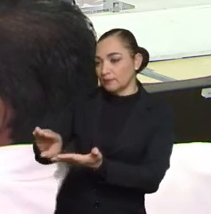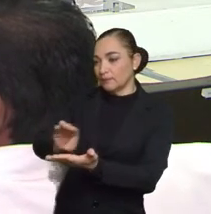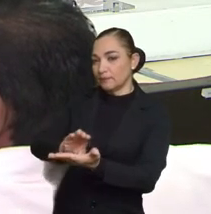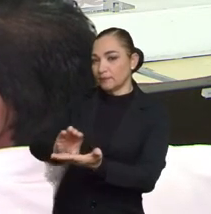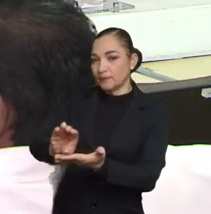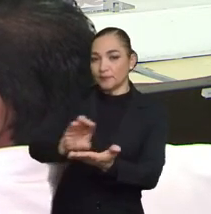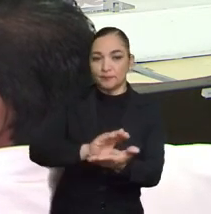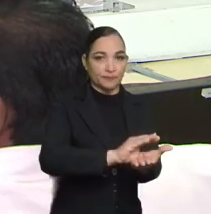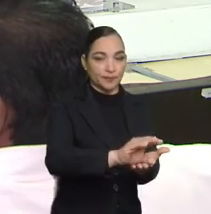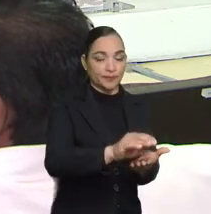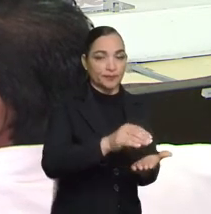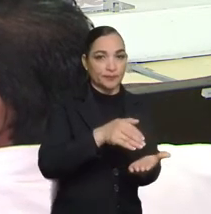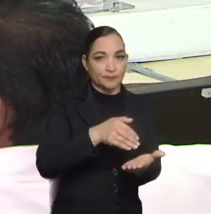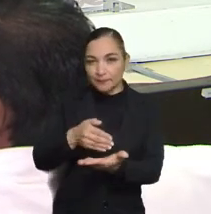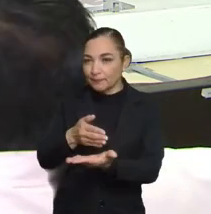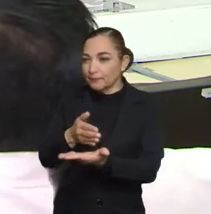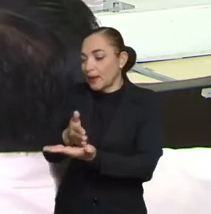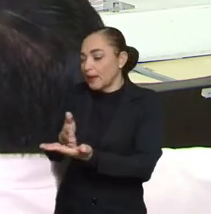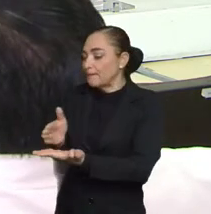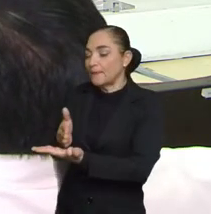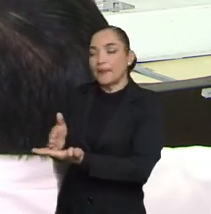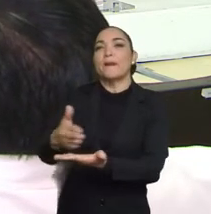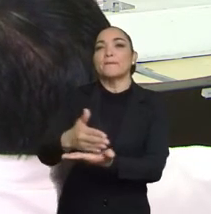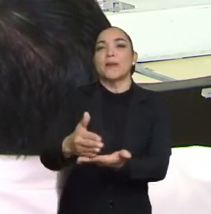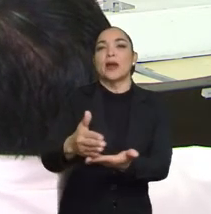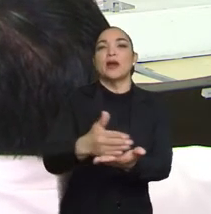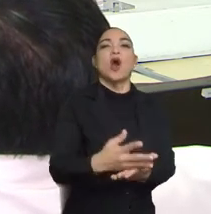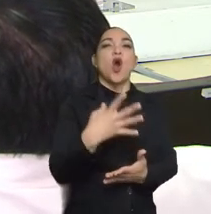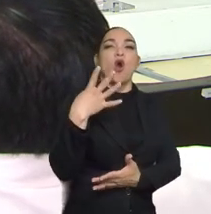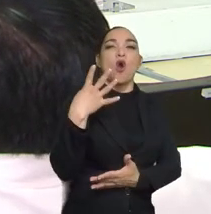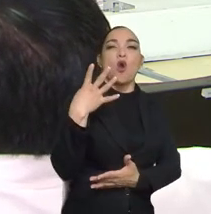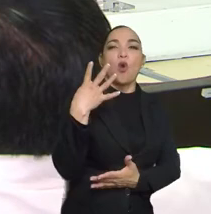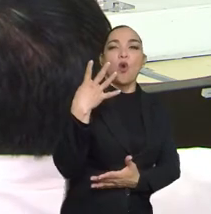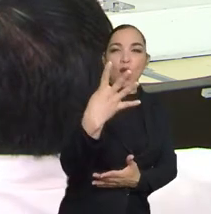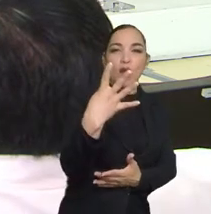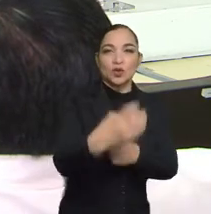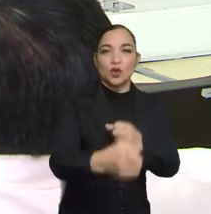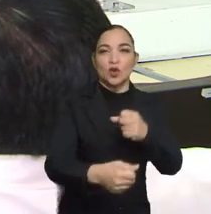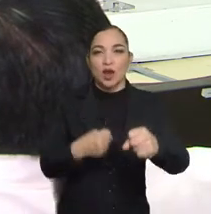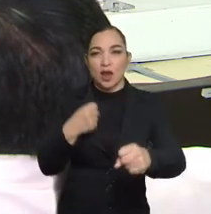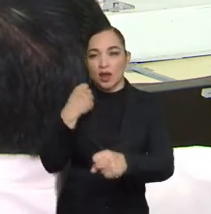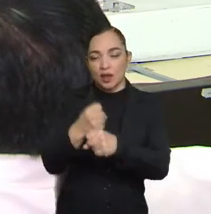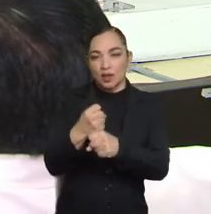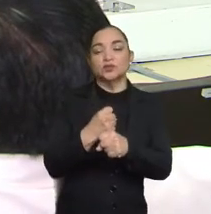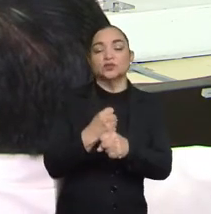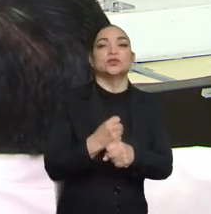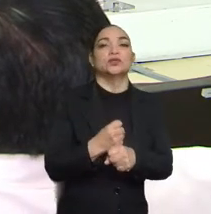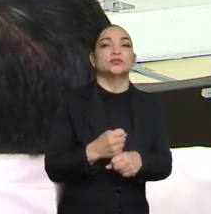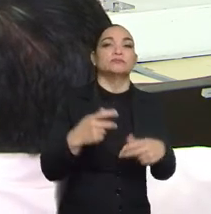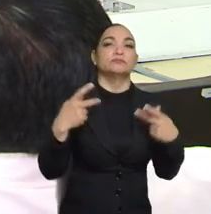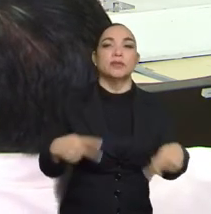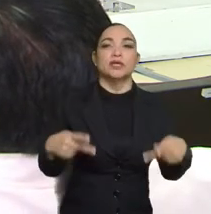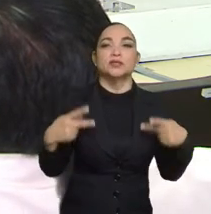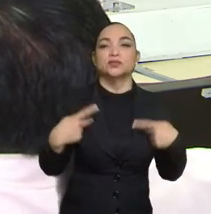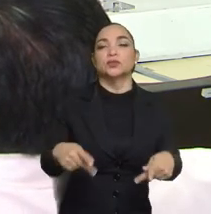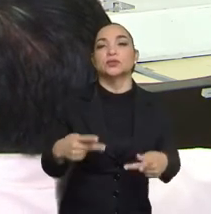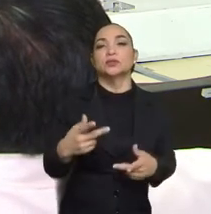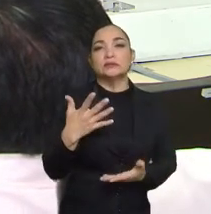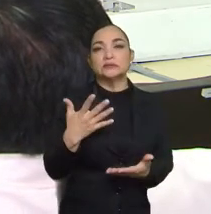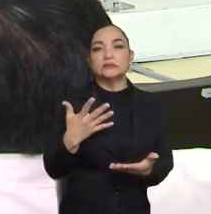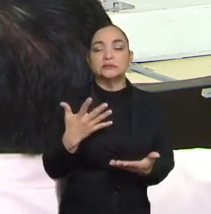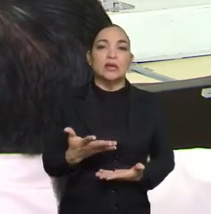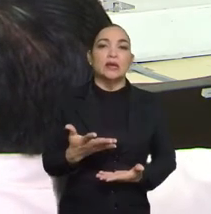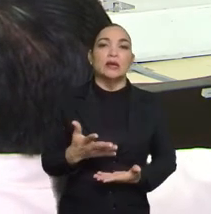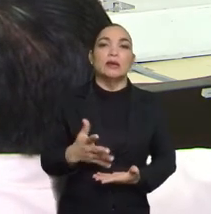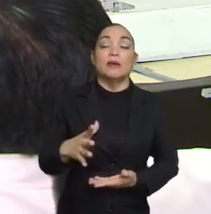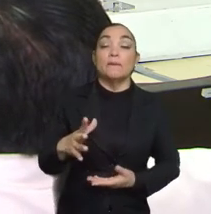porque entiendo que hay mucha gente que debe mucho más de 4 años, ¿no? ¿Qué pasa para esas personas que tienen ese problema de